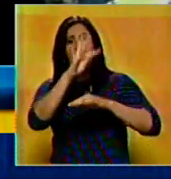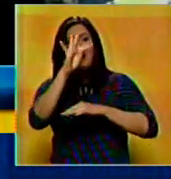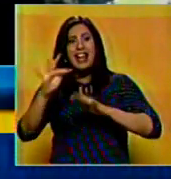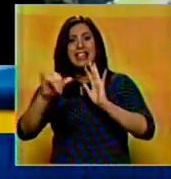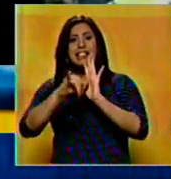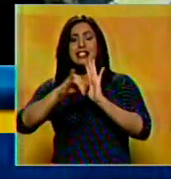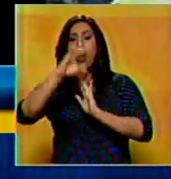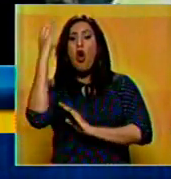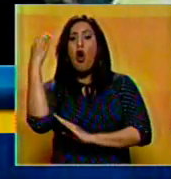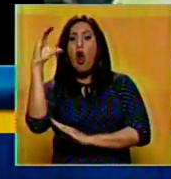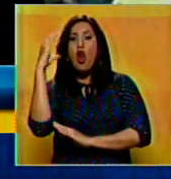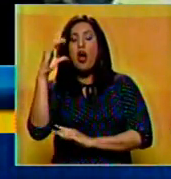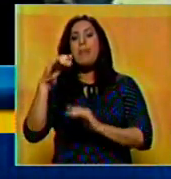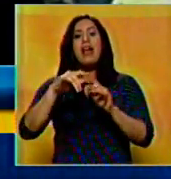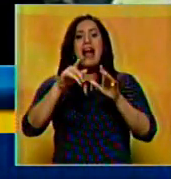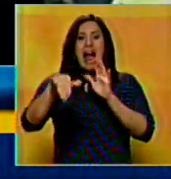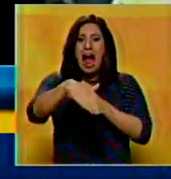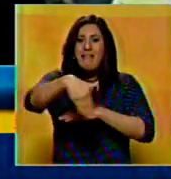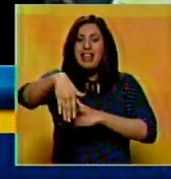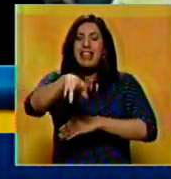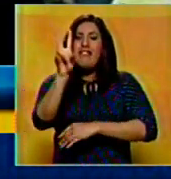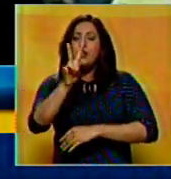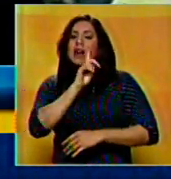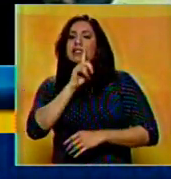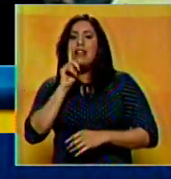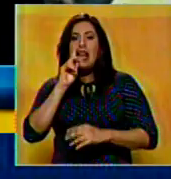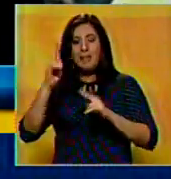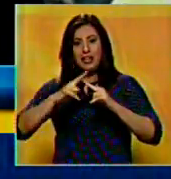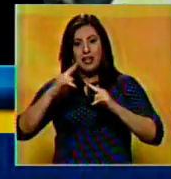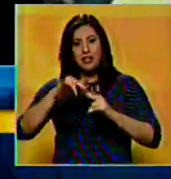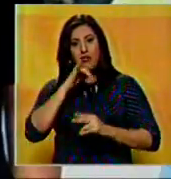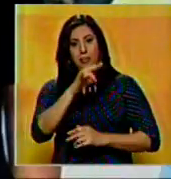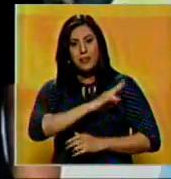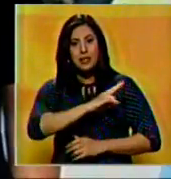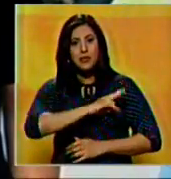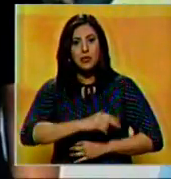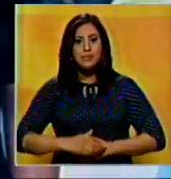con Colombia, instalados desde la avenida Venezuela. En Táchira, Javier Faría, Noticiero Venevisión.